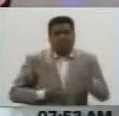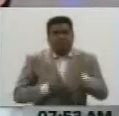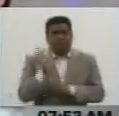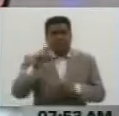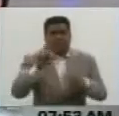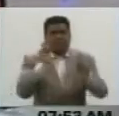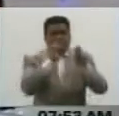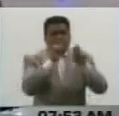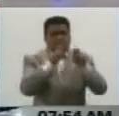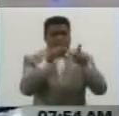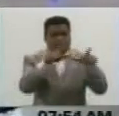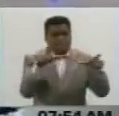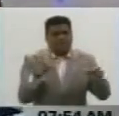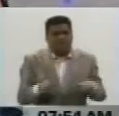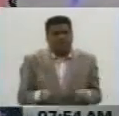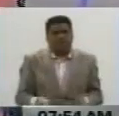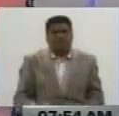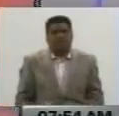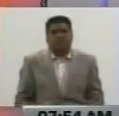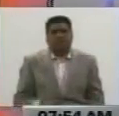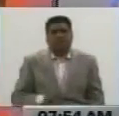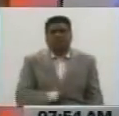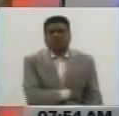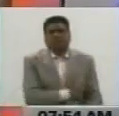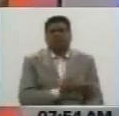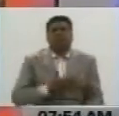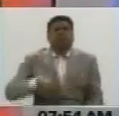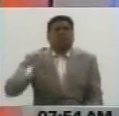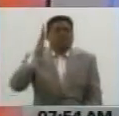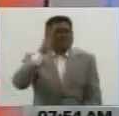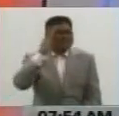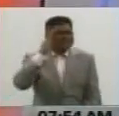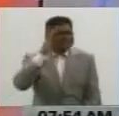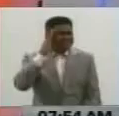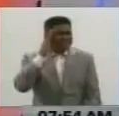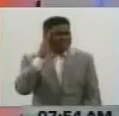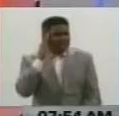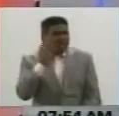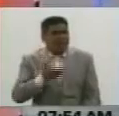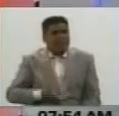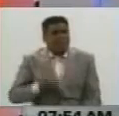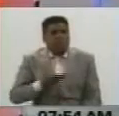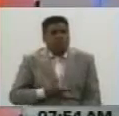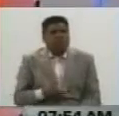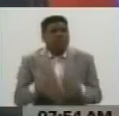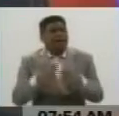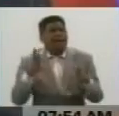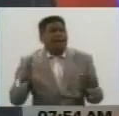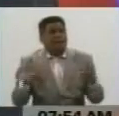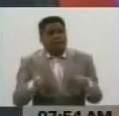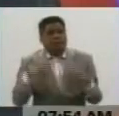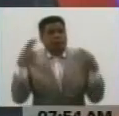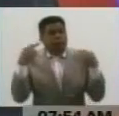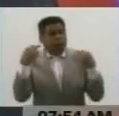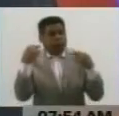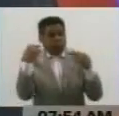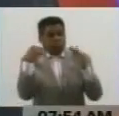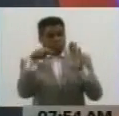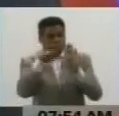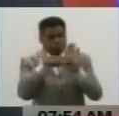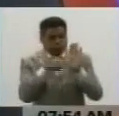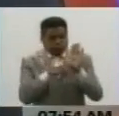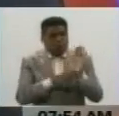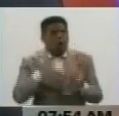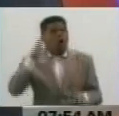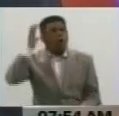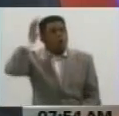Ahora también, la gente sabe la importancia de recuperar, digamos, todo este arco minero. Qué gran nivel de conciencia tienen las personas, ¿no? Conocen